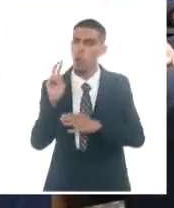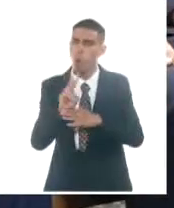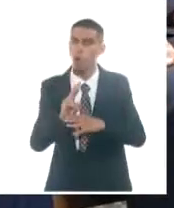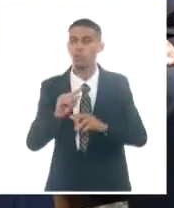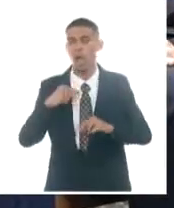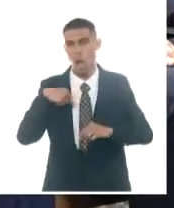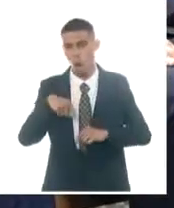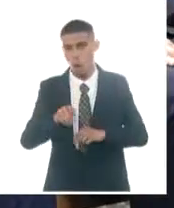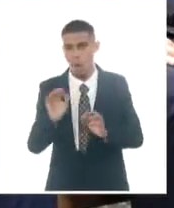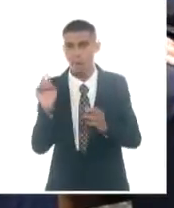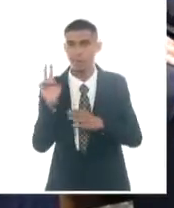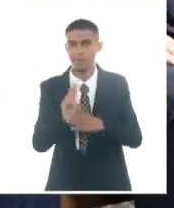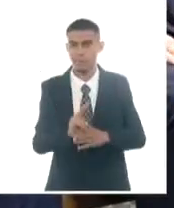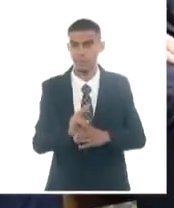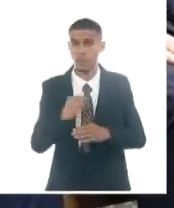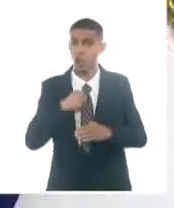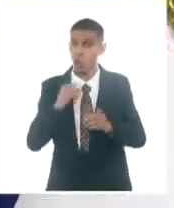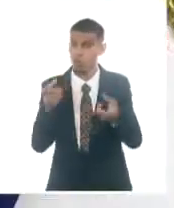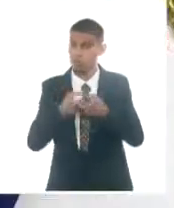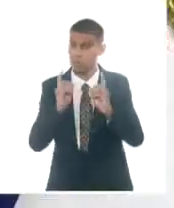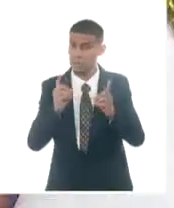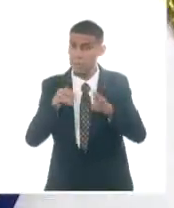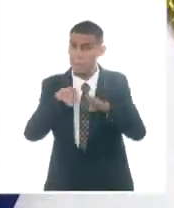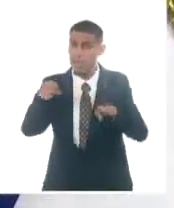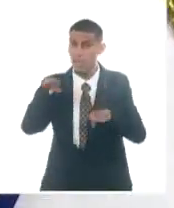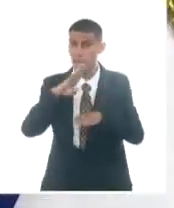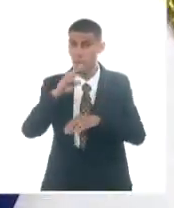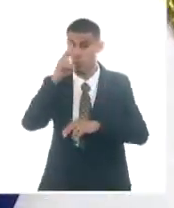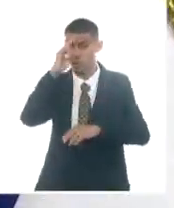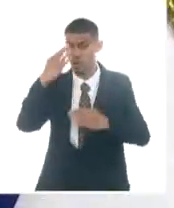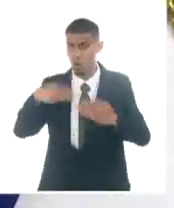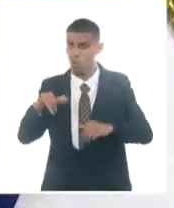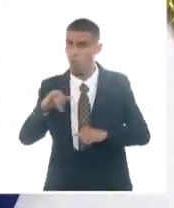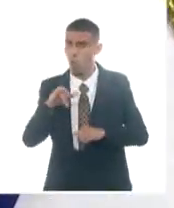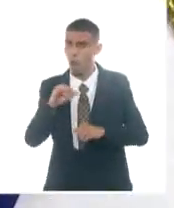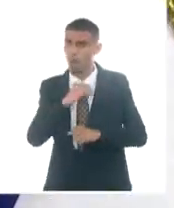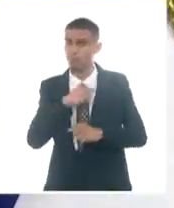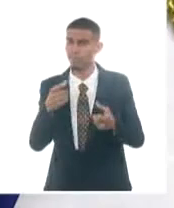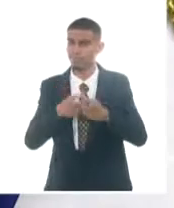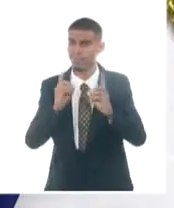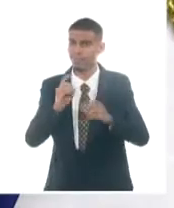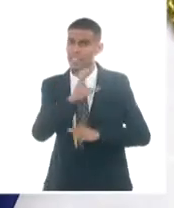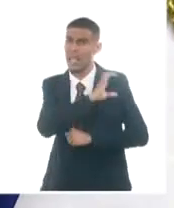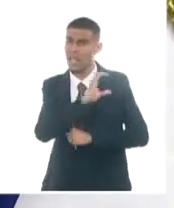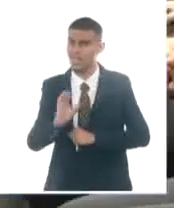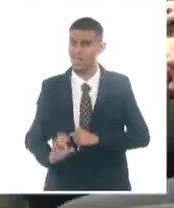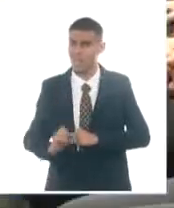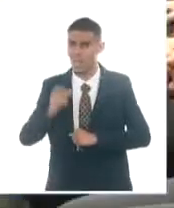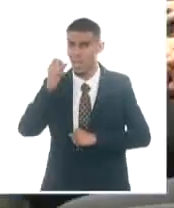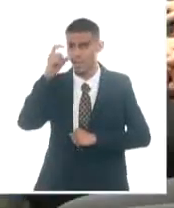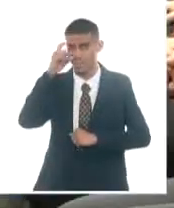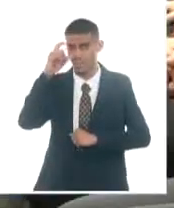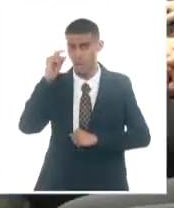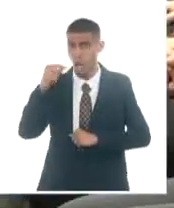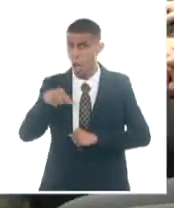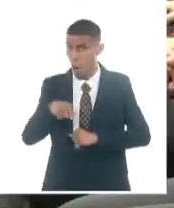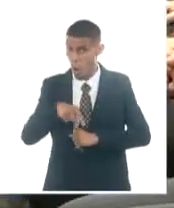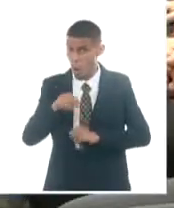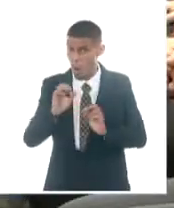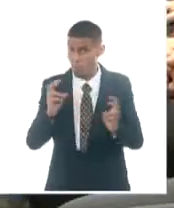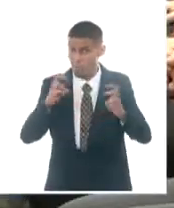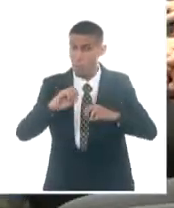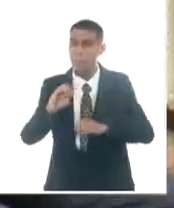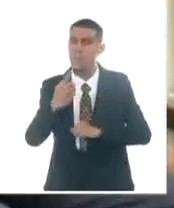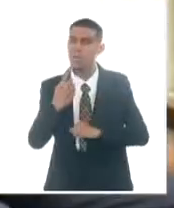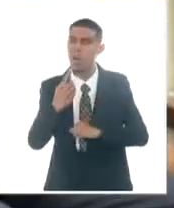la agradable oportunidad de reunirme con su ministro de Salud y también con su canciller en aquella ocasión. Y como ya le decía, este debe ser un primer paso para nuestra